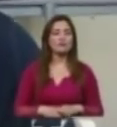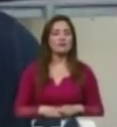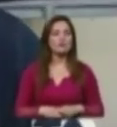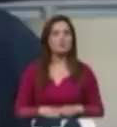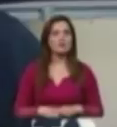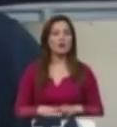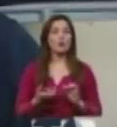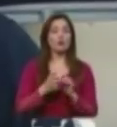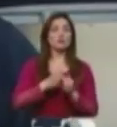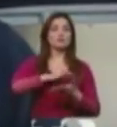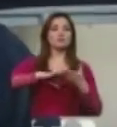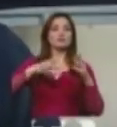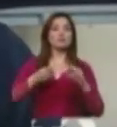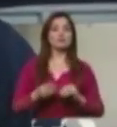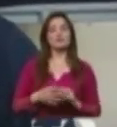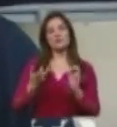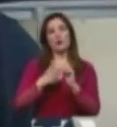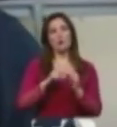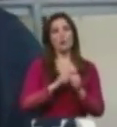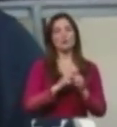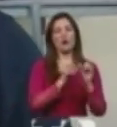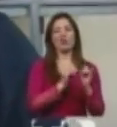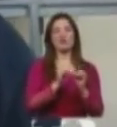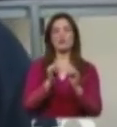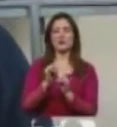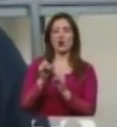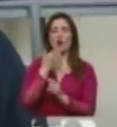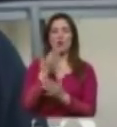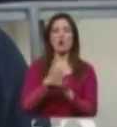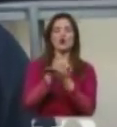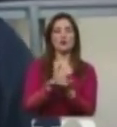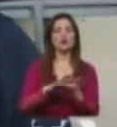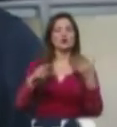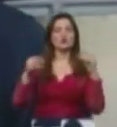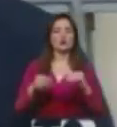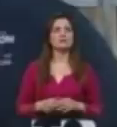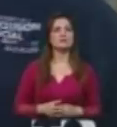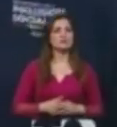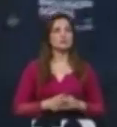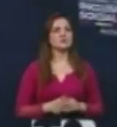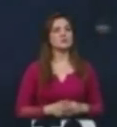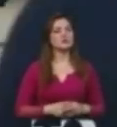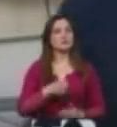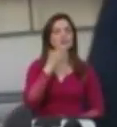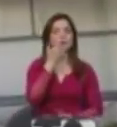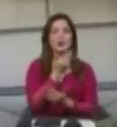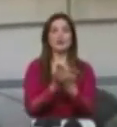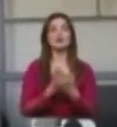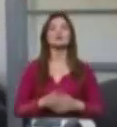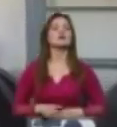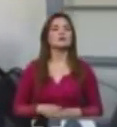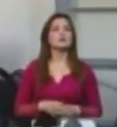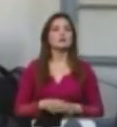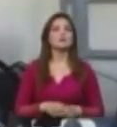de solución para los problemas que cada uno de estos grupos sociales tenga. Perfecto, muchísimas gracias.